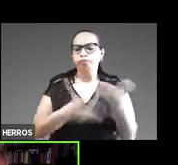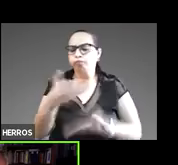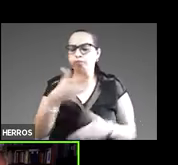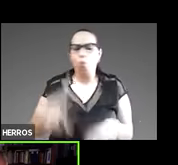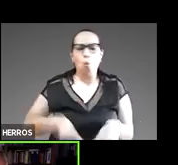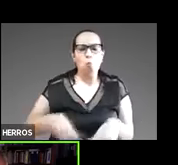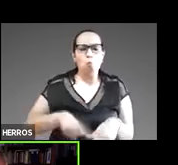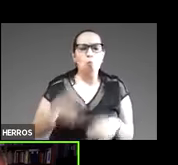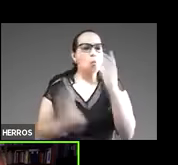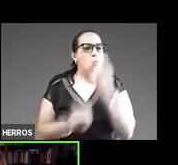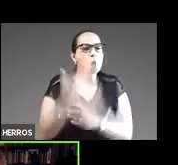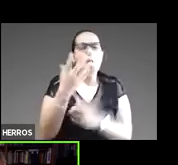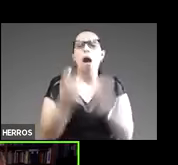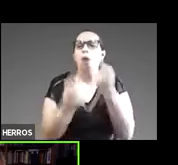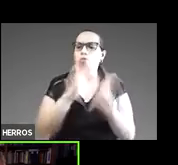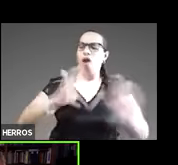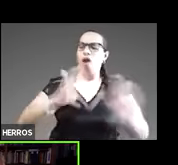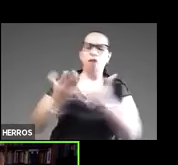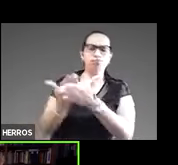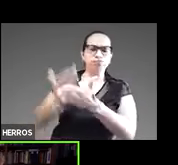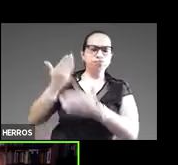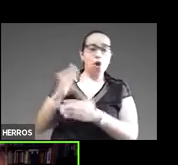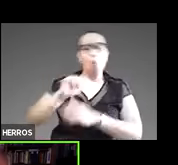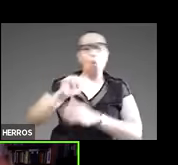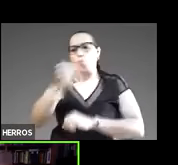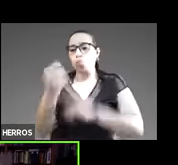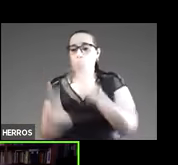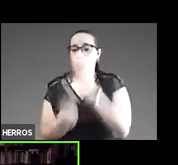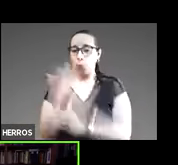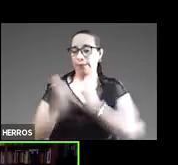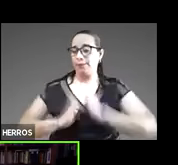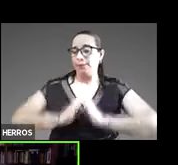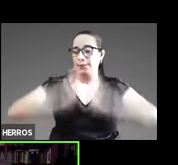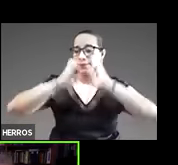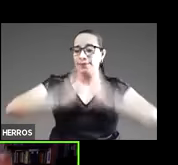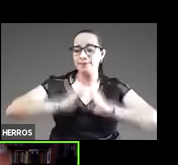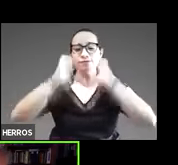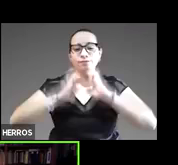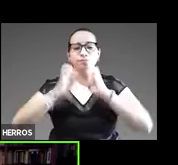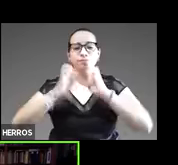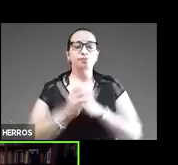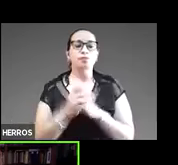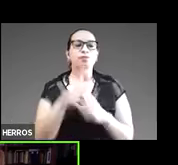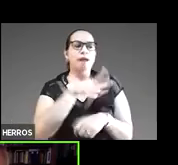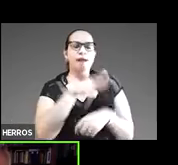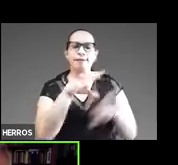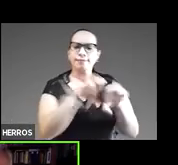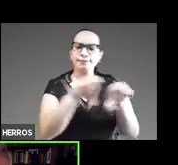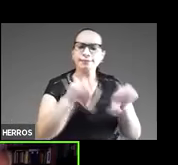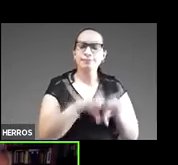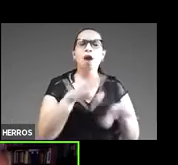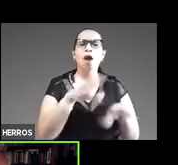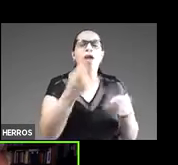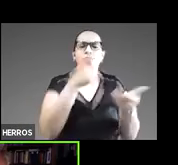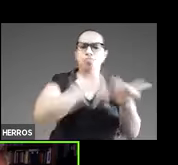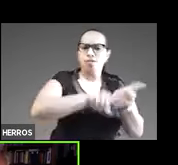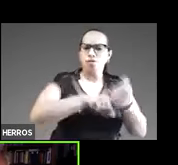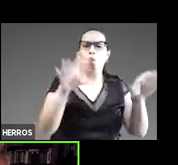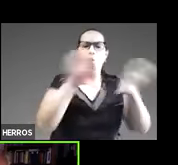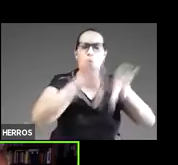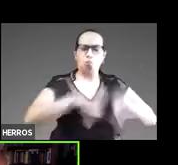remodelados, algunos ya existían, muchos de ellos son nuevos, donde tenemos un equipamiento de computadoras para que funcione